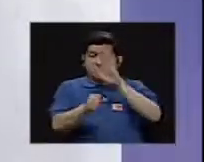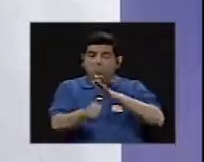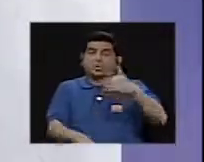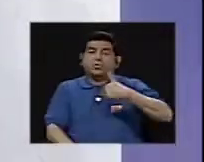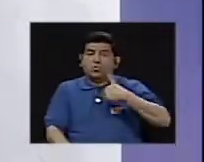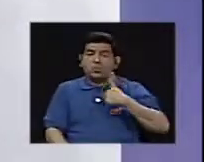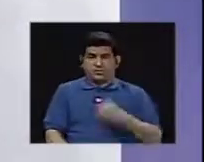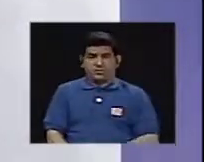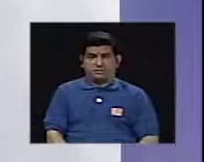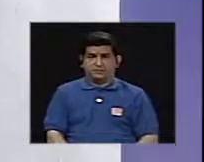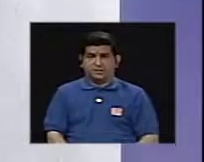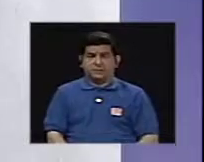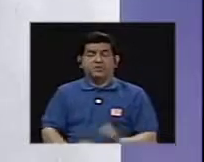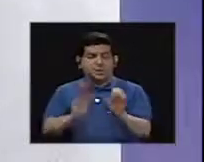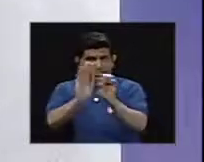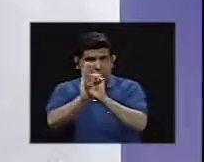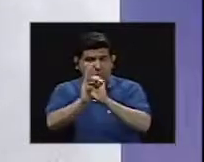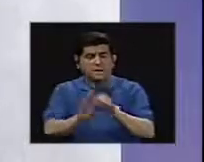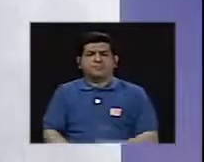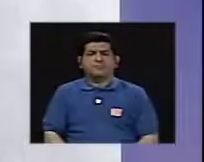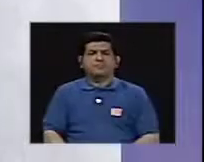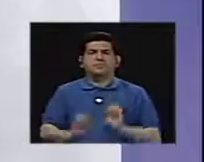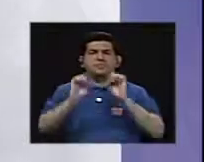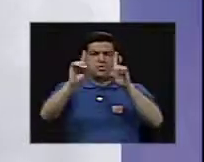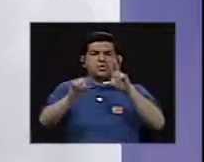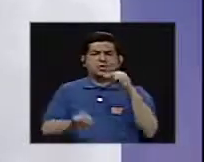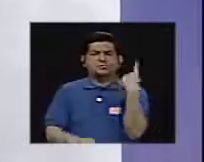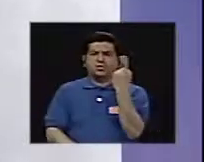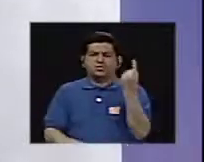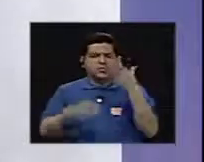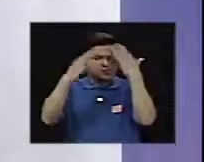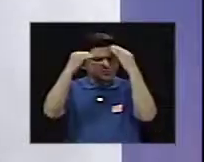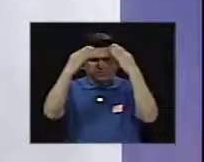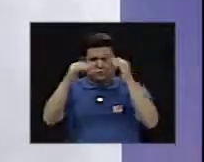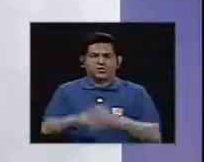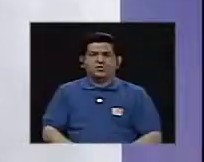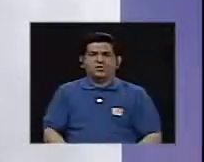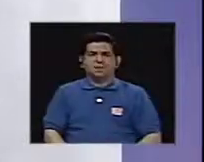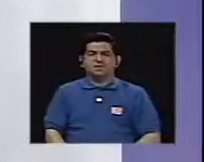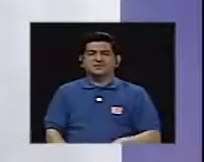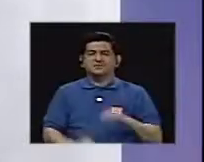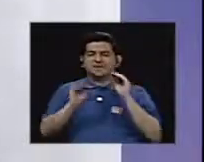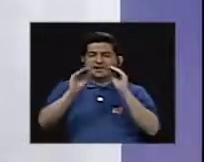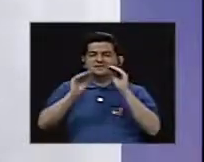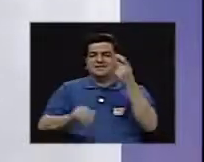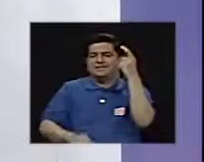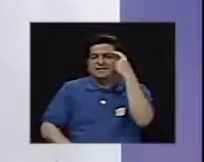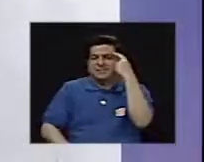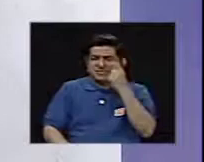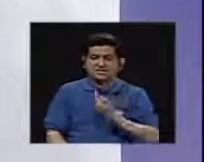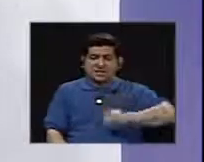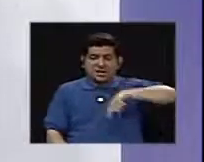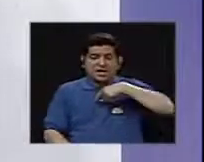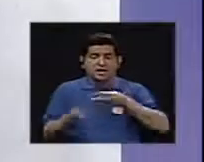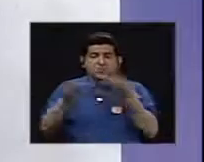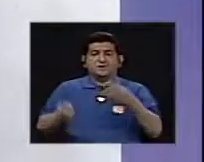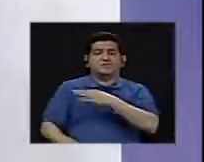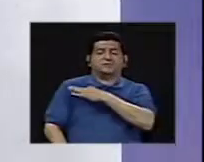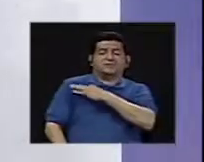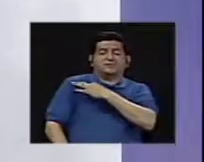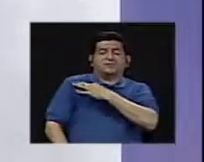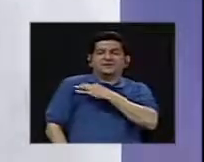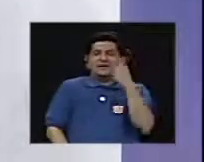tenemos cuando hacemos la educación, más allá de dar datos, es enseñar a pensar. Entonces, en la medida en que lo que nosotros hacemos en nuestros materiales es invitar a